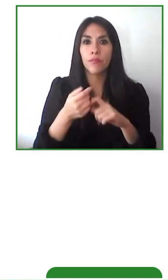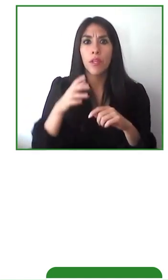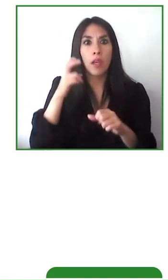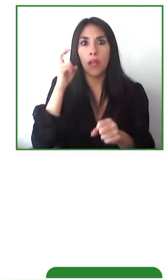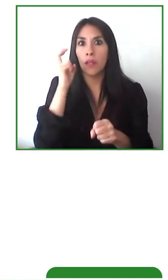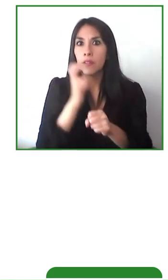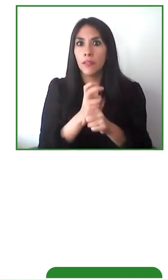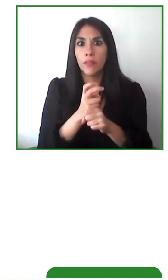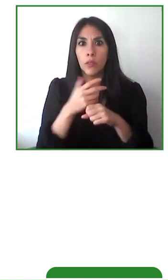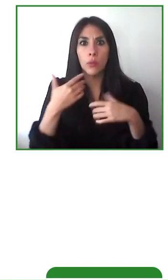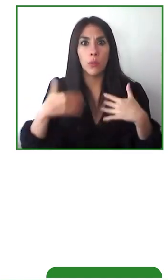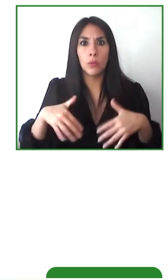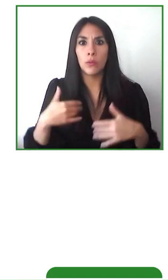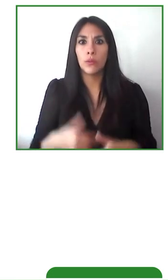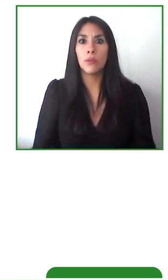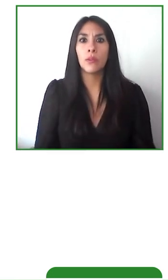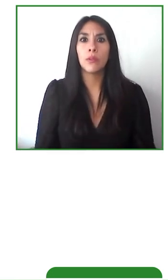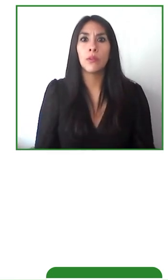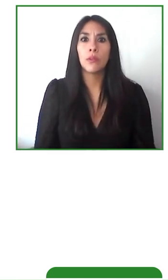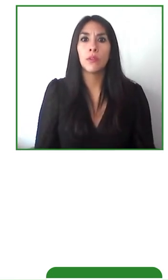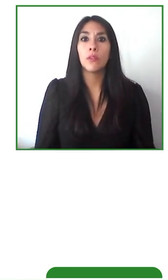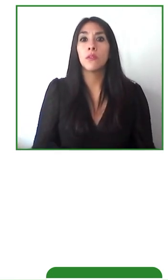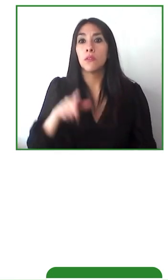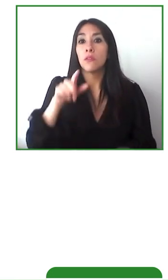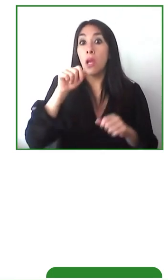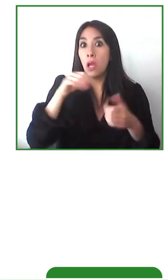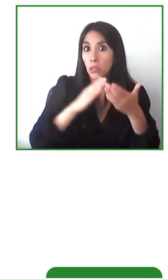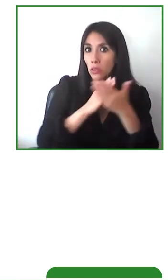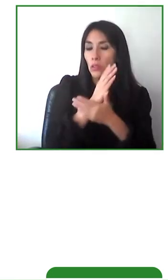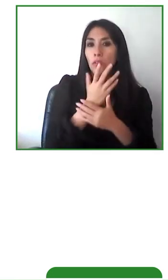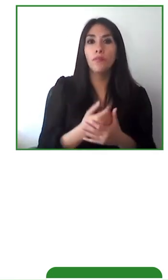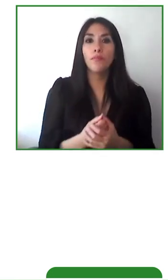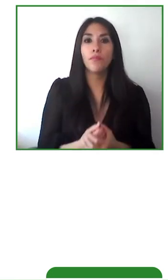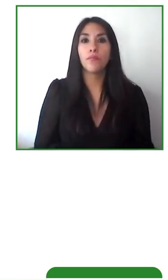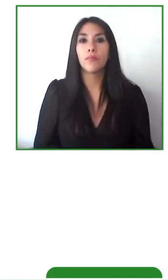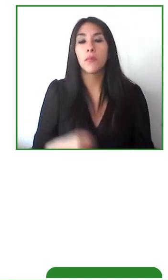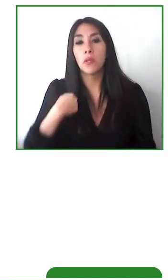personas. Permitirse pensar por todos que es posible,